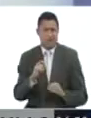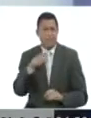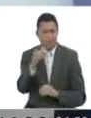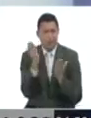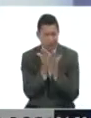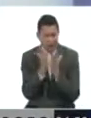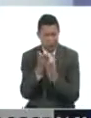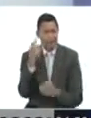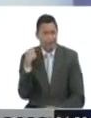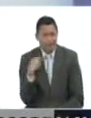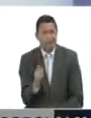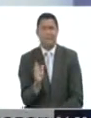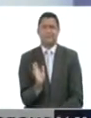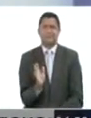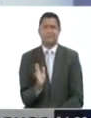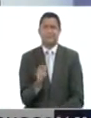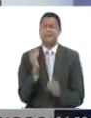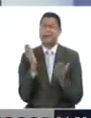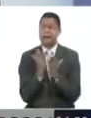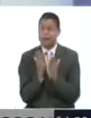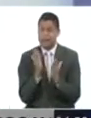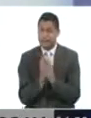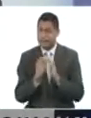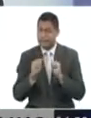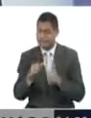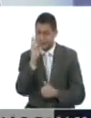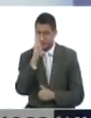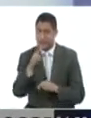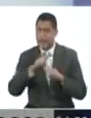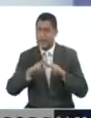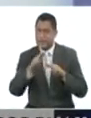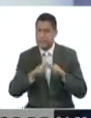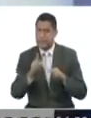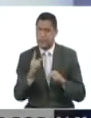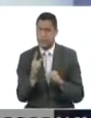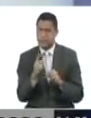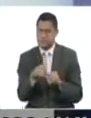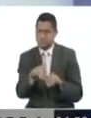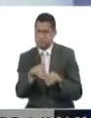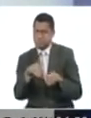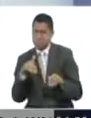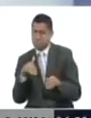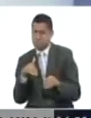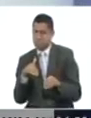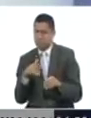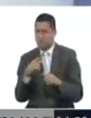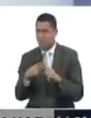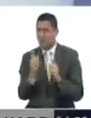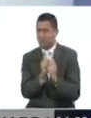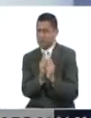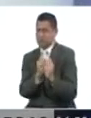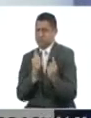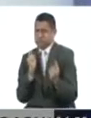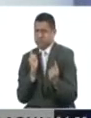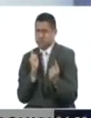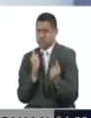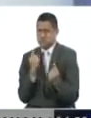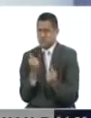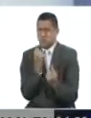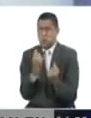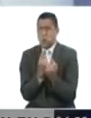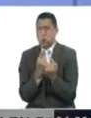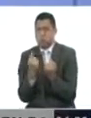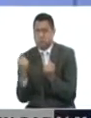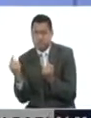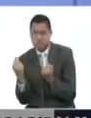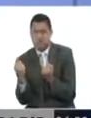las presenta. Entonces, en la escuela se comienzan a ver niños que son más rezagados con aislados respecto a otros que otros niños, se aíslan un poco